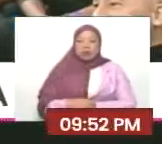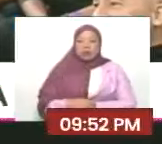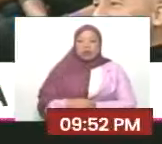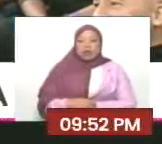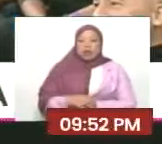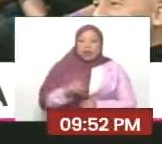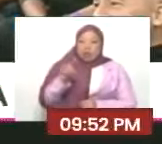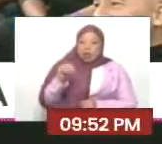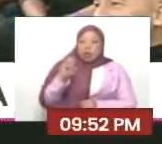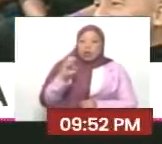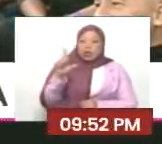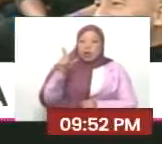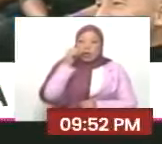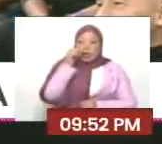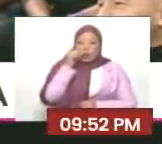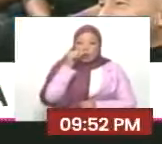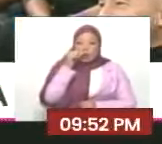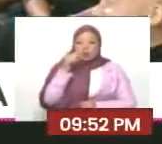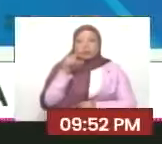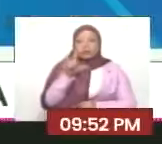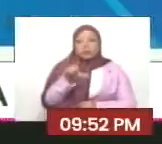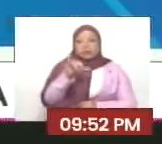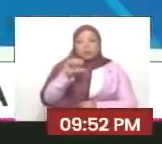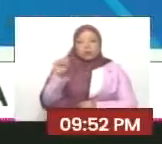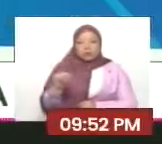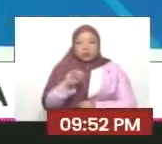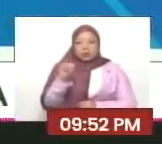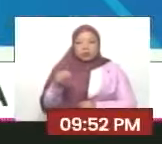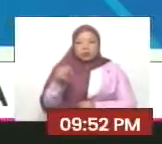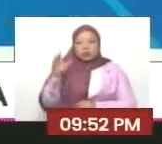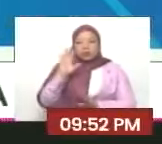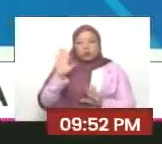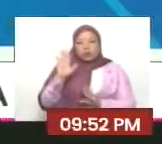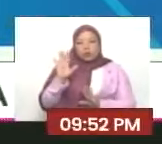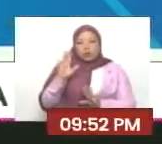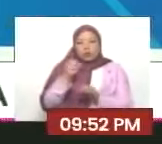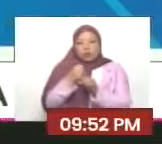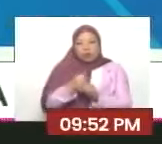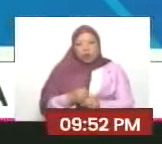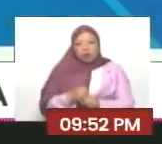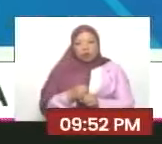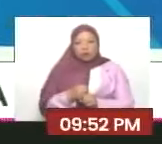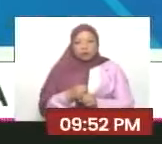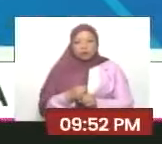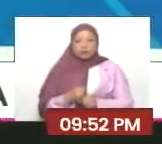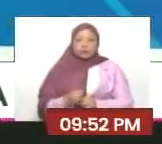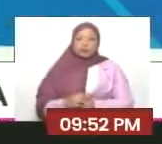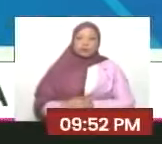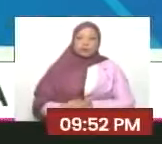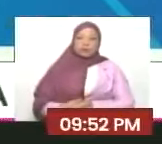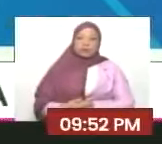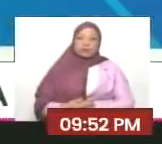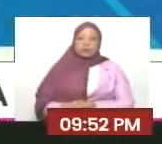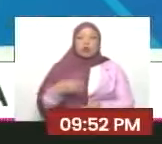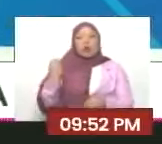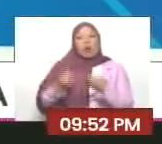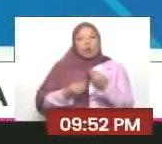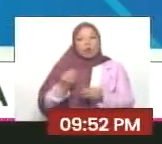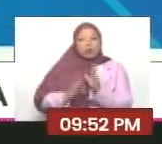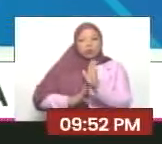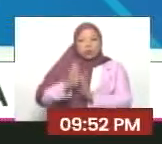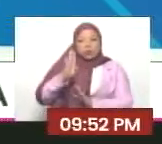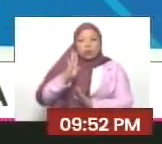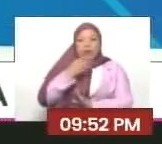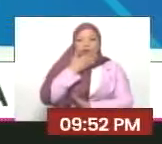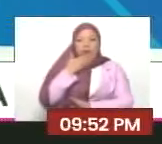Noel Márquez, Luisana Pérez está por allá todavía. ¿Ah? Javier, ¿cómo evoluciona